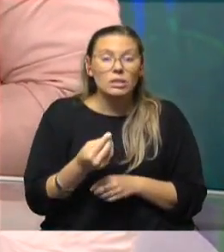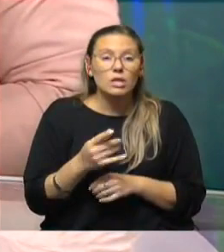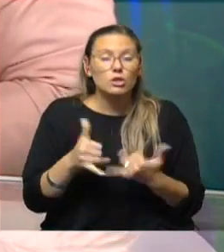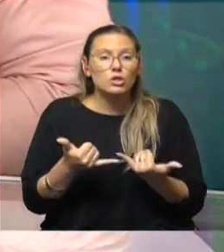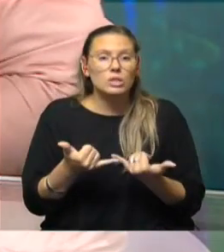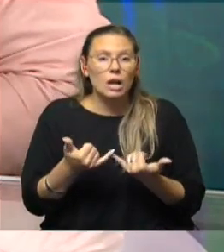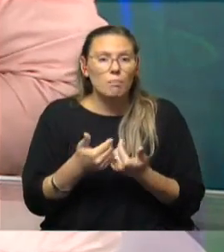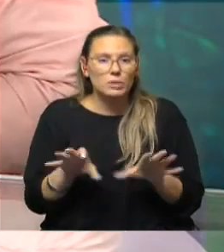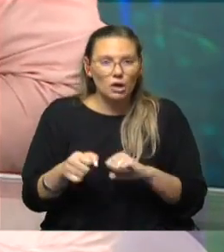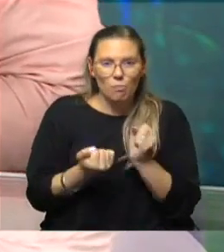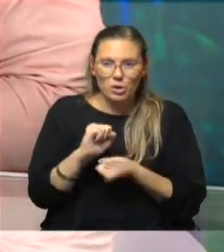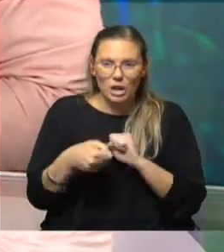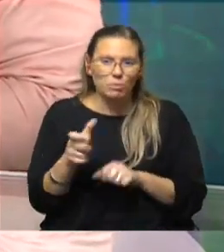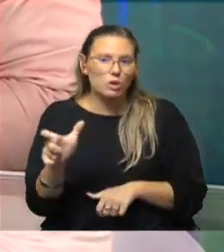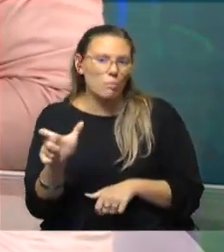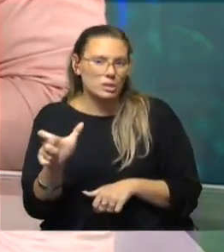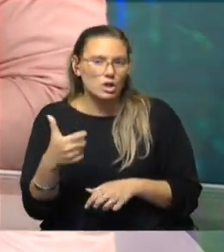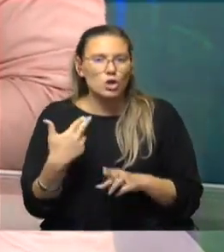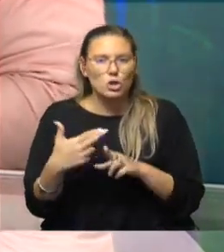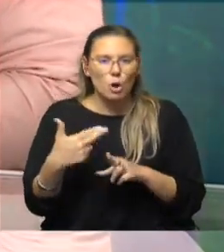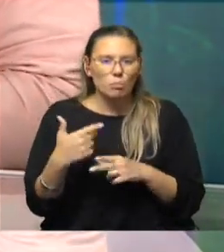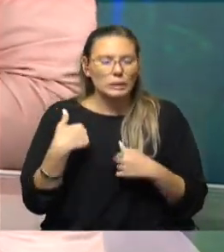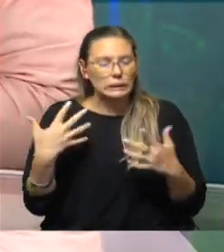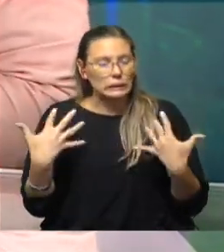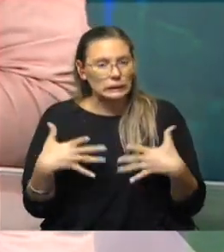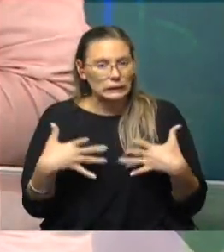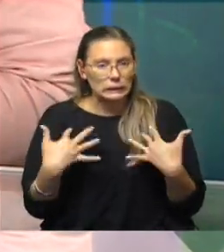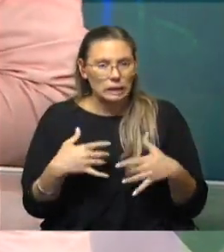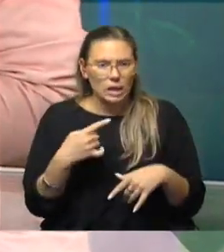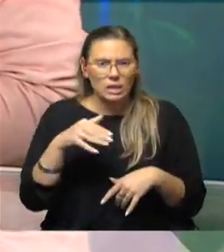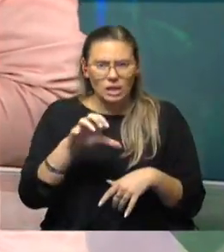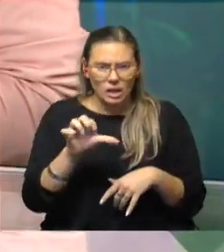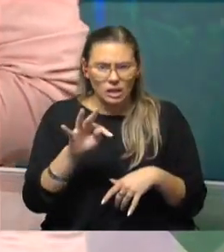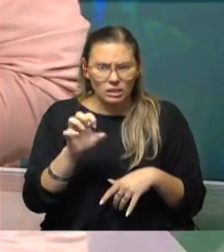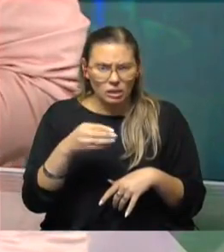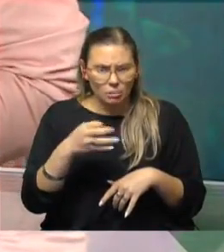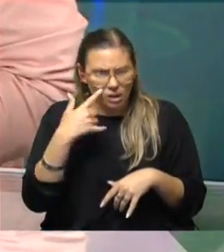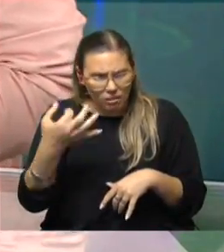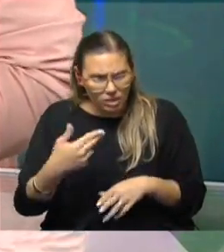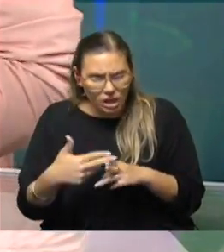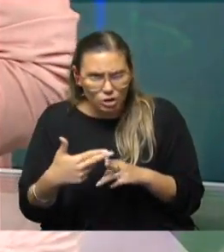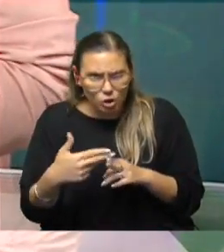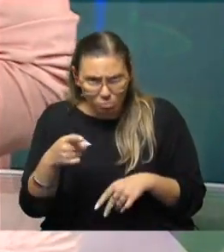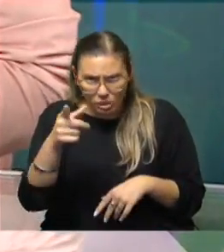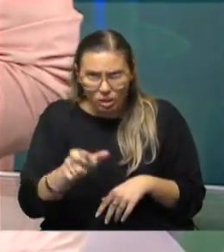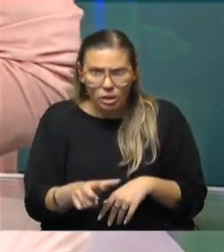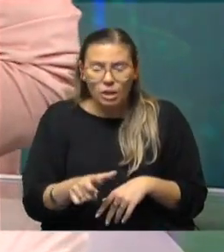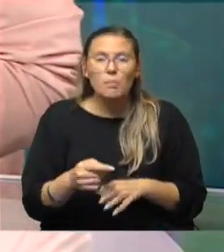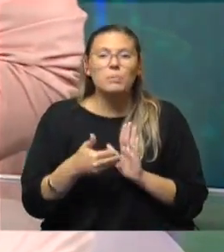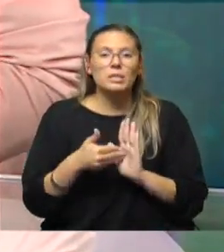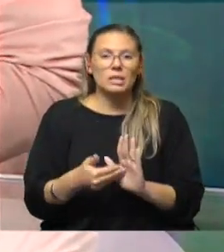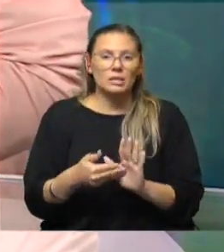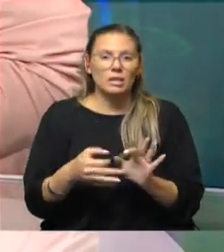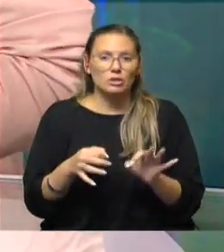arranqué como nervioso con el apellido. Hoy con los nombres es fuerte. Le acabo de preguntar, ¿te llamás Esteban? Es verdad, ¿sos vos Esteban? En la presentación